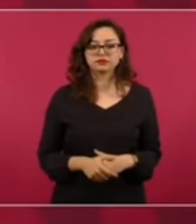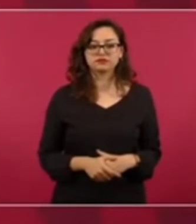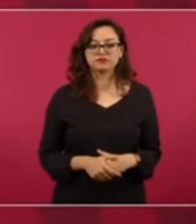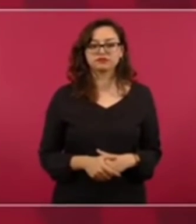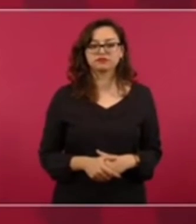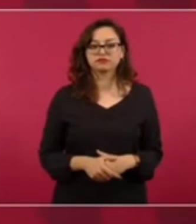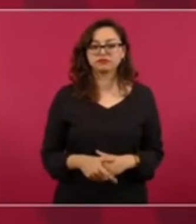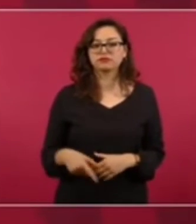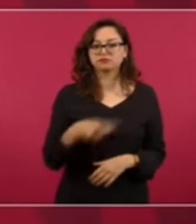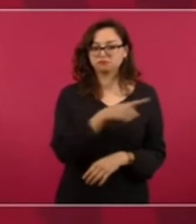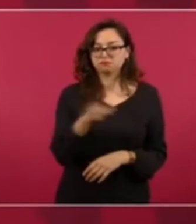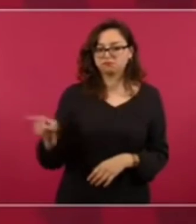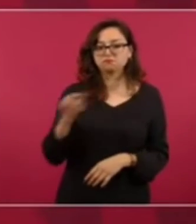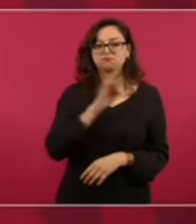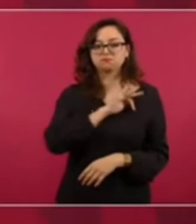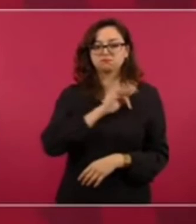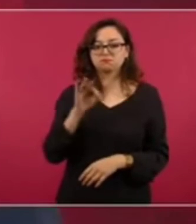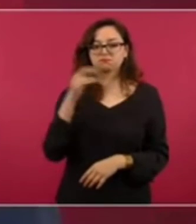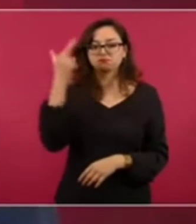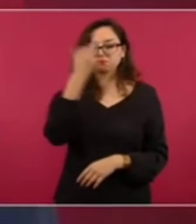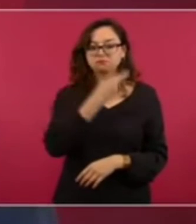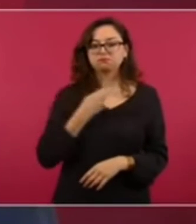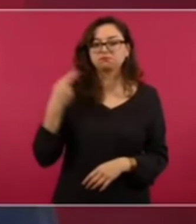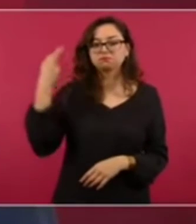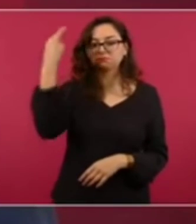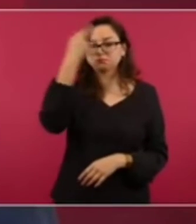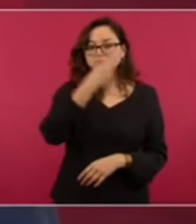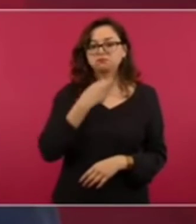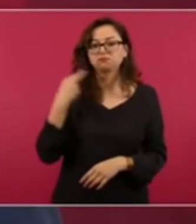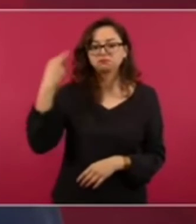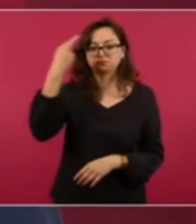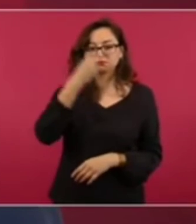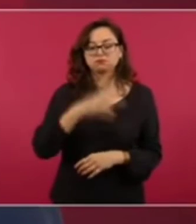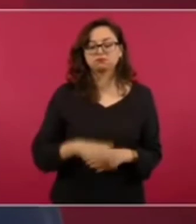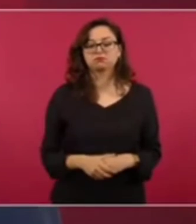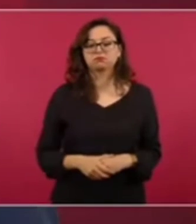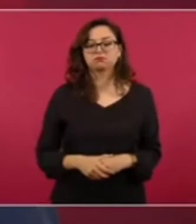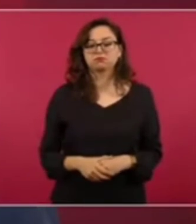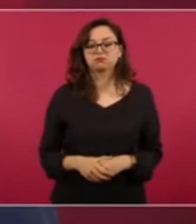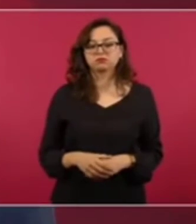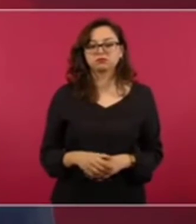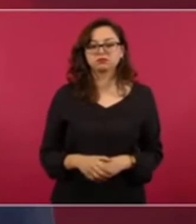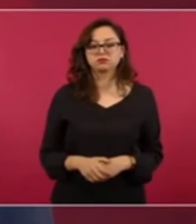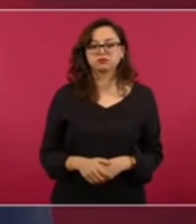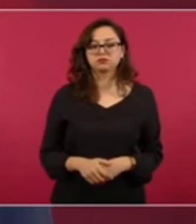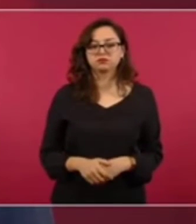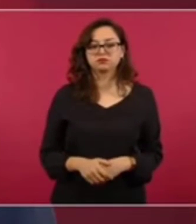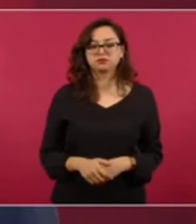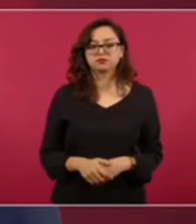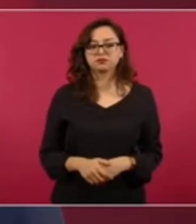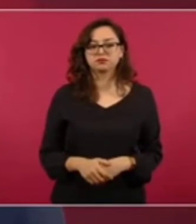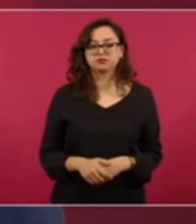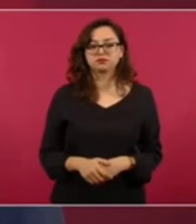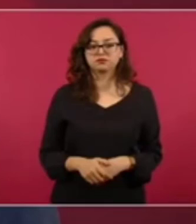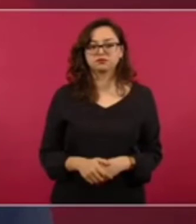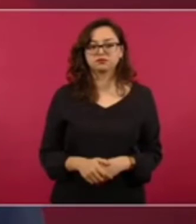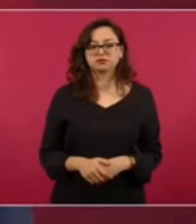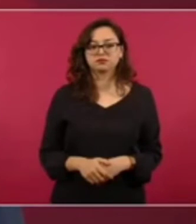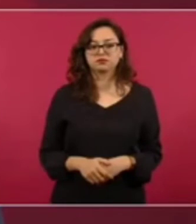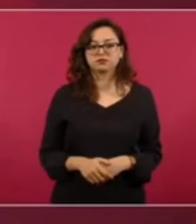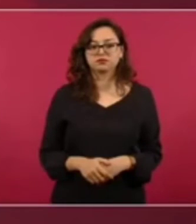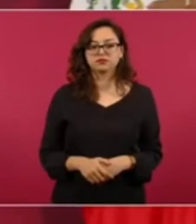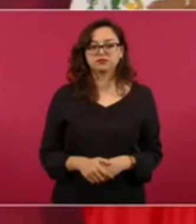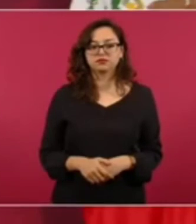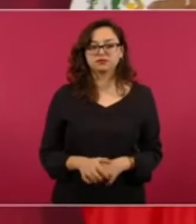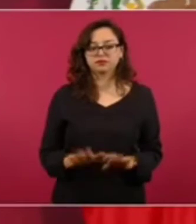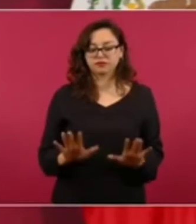lo revisen. Todos los municipios, bueno, se los